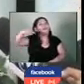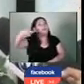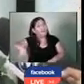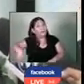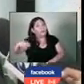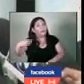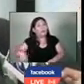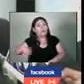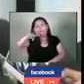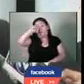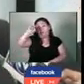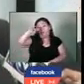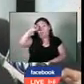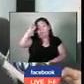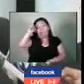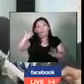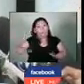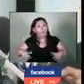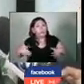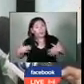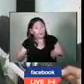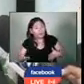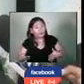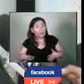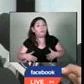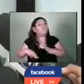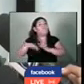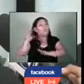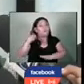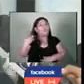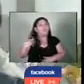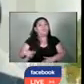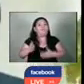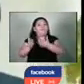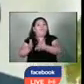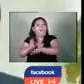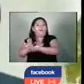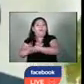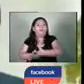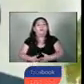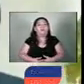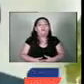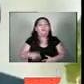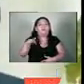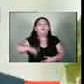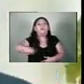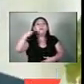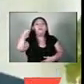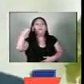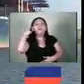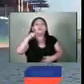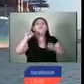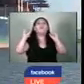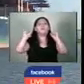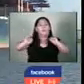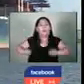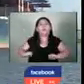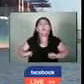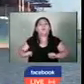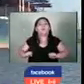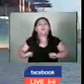operacional, lo cual incrementa el costo del flete. Porque aquí la clave está en la facilitación.